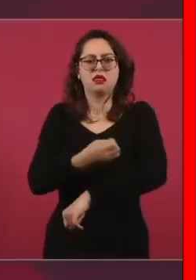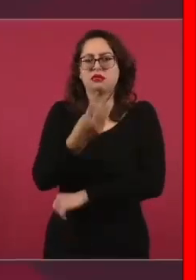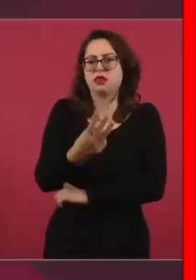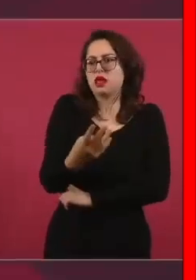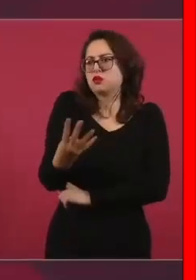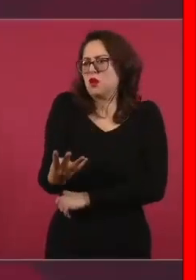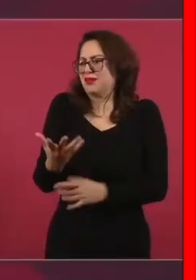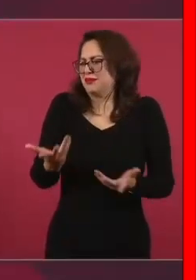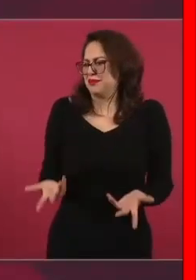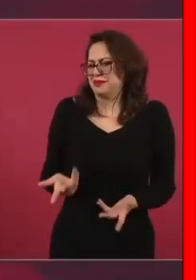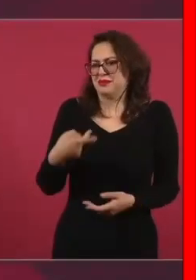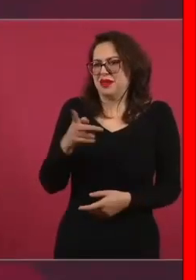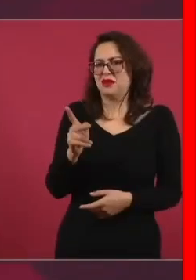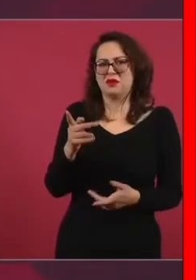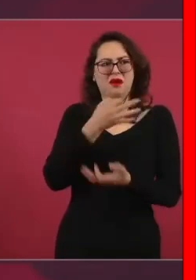3 o 4 de la tarde.